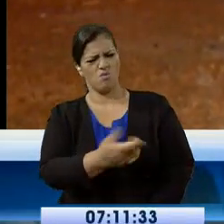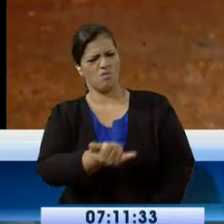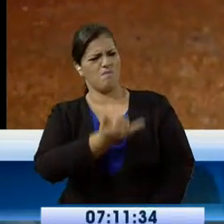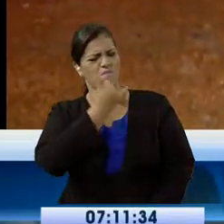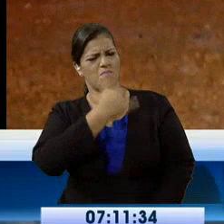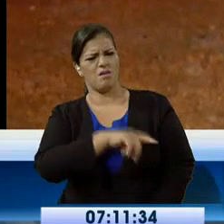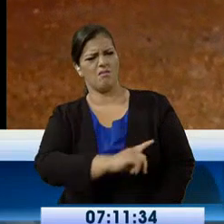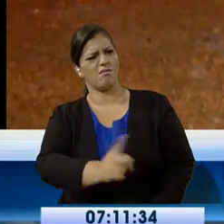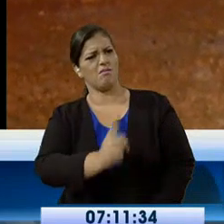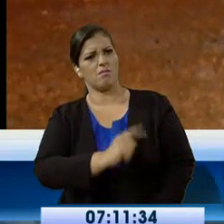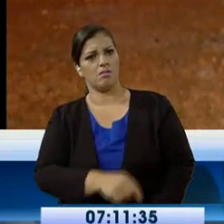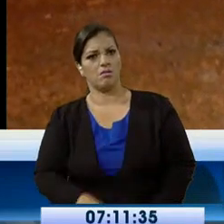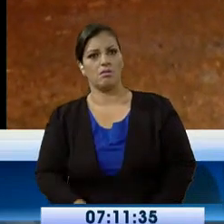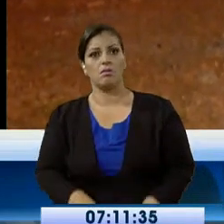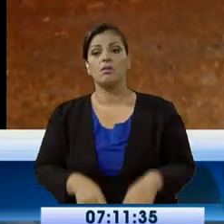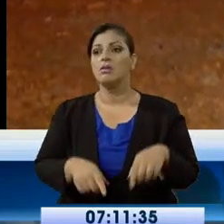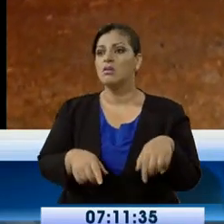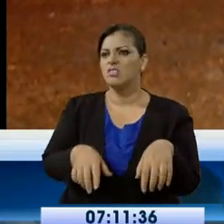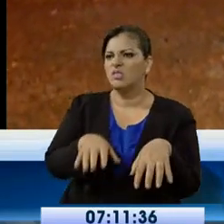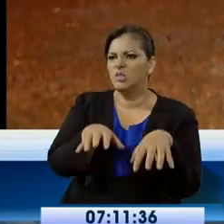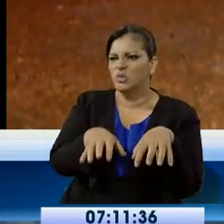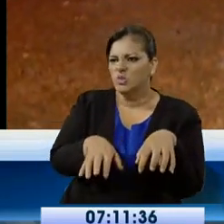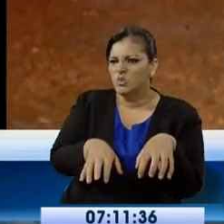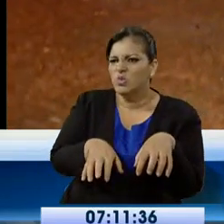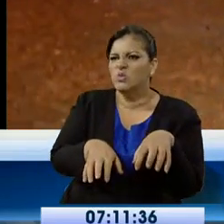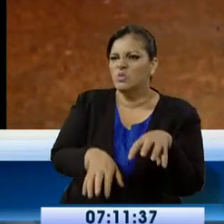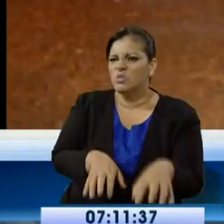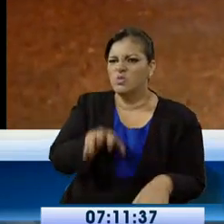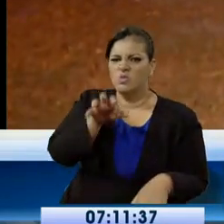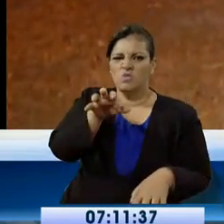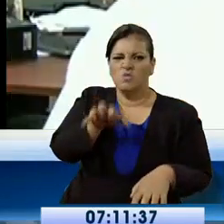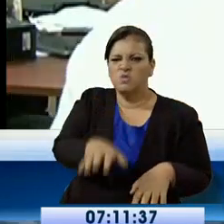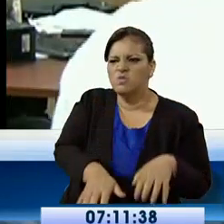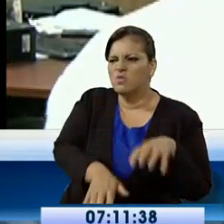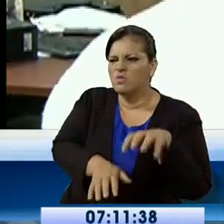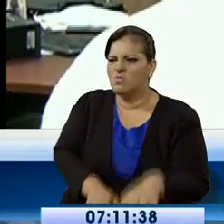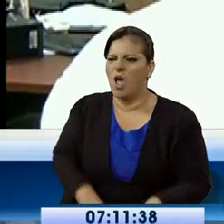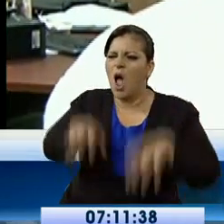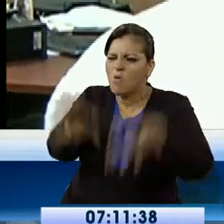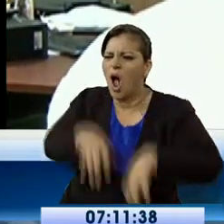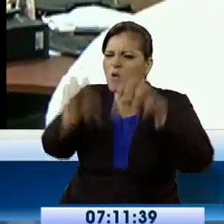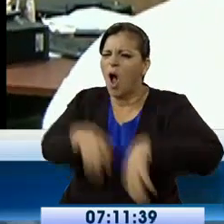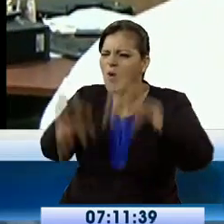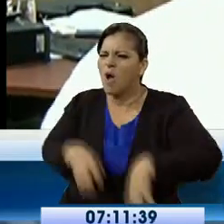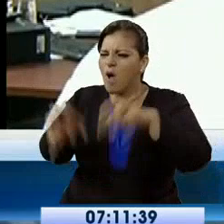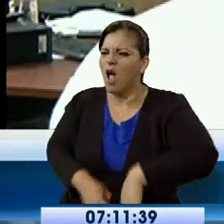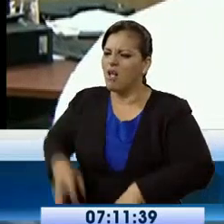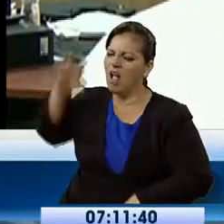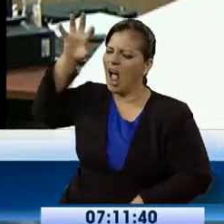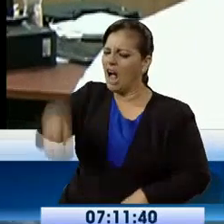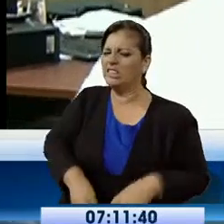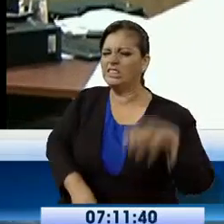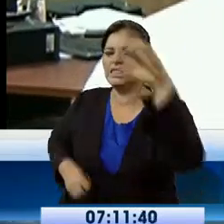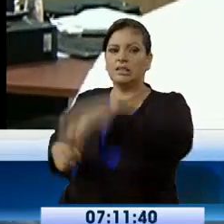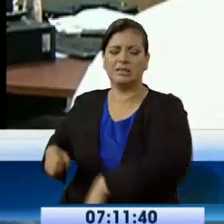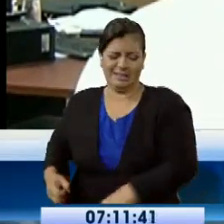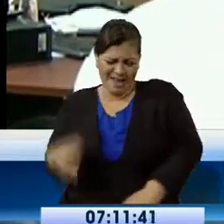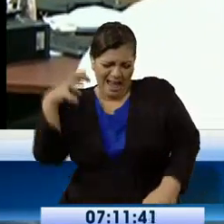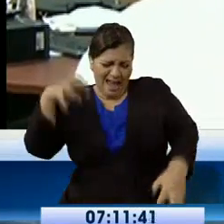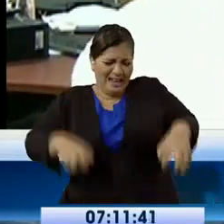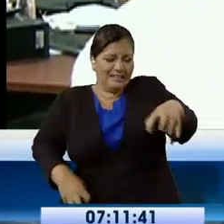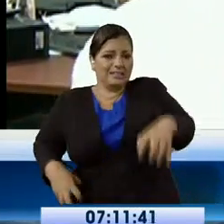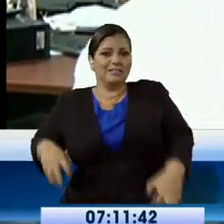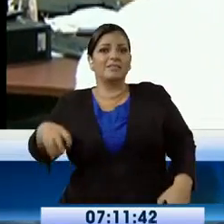defendí porque el perro me quería coger la cara. Y mi señora estaba al lado también y por allá voló patas arriba, también anda raspada. Pero